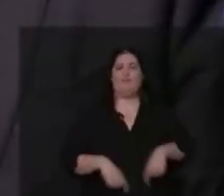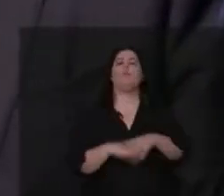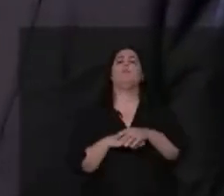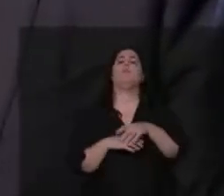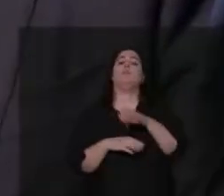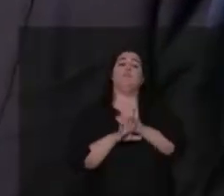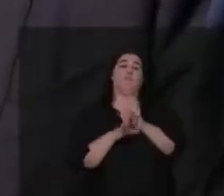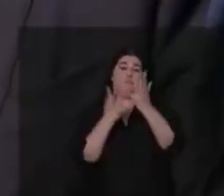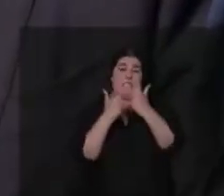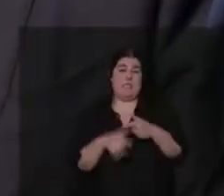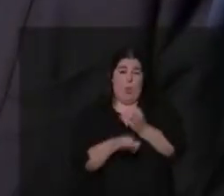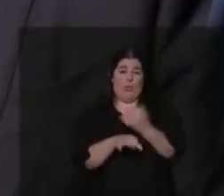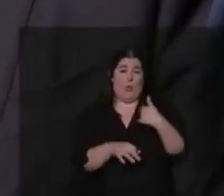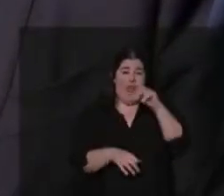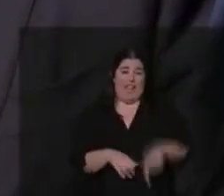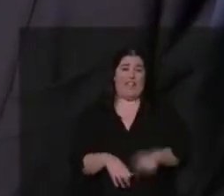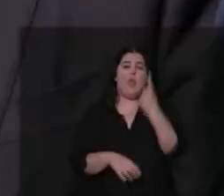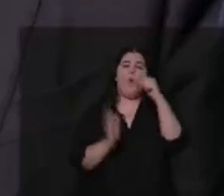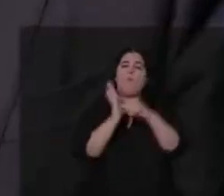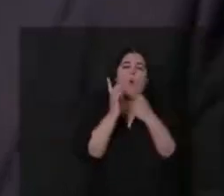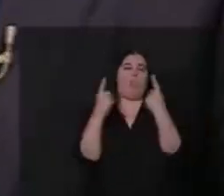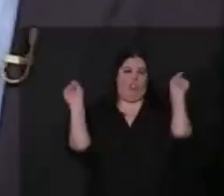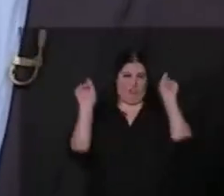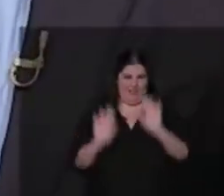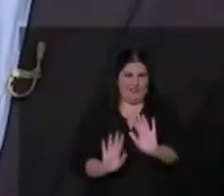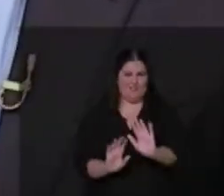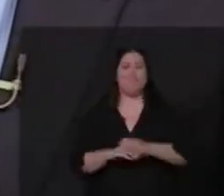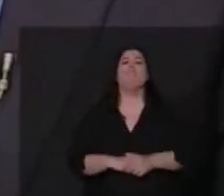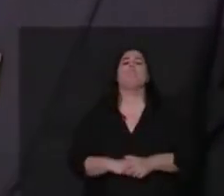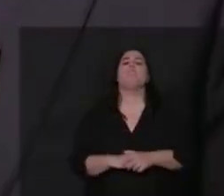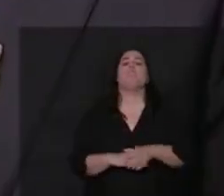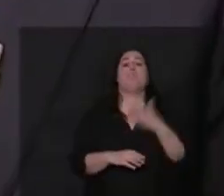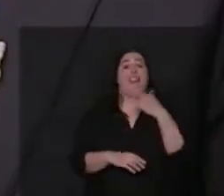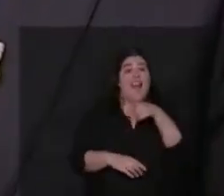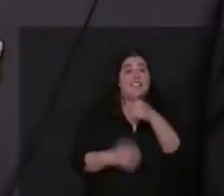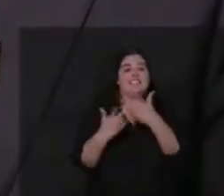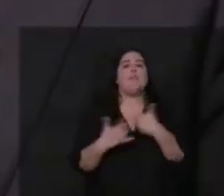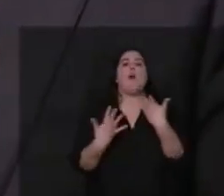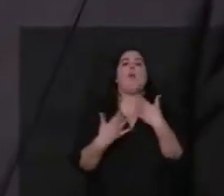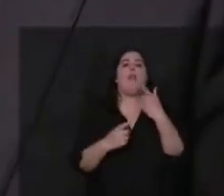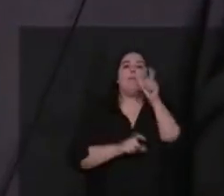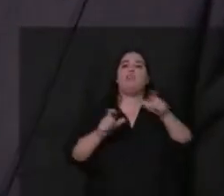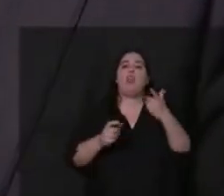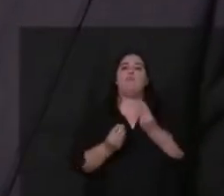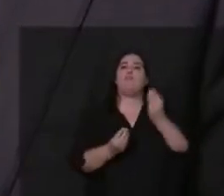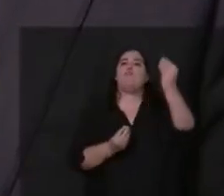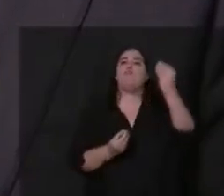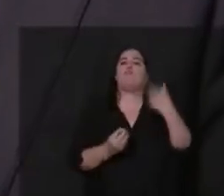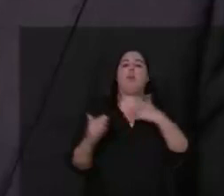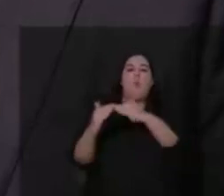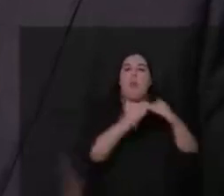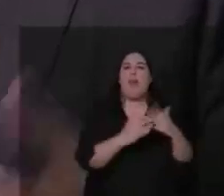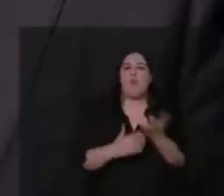el sistema educativo argentino tiene una particularidad, que es que permite la movilidad social ascendente, la igualdad de